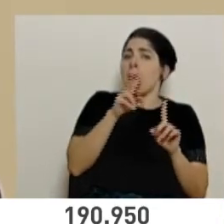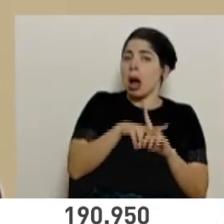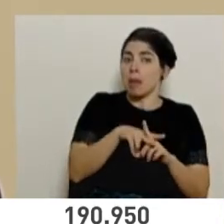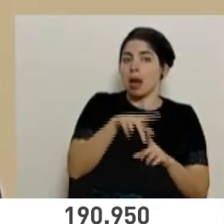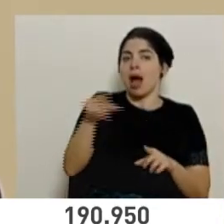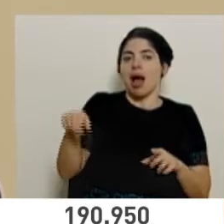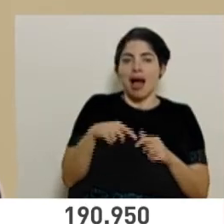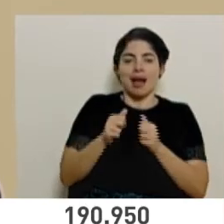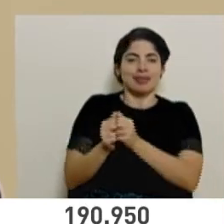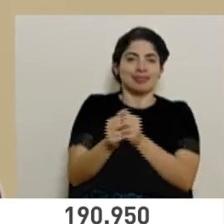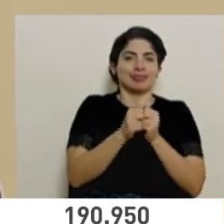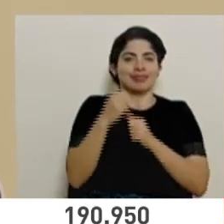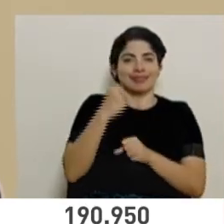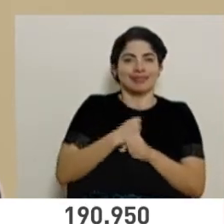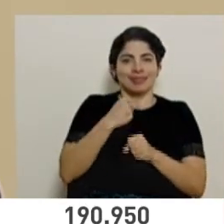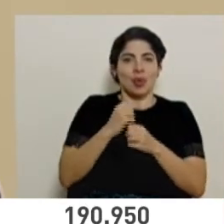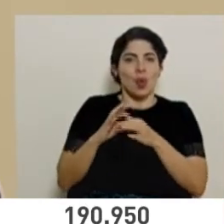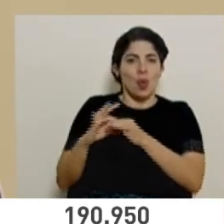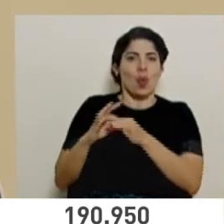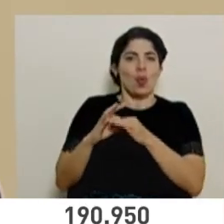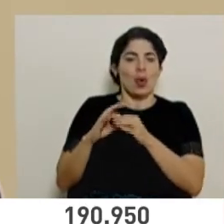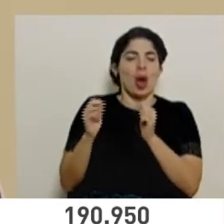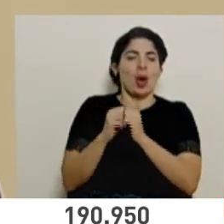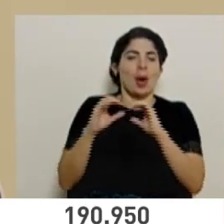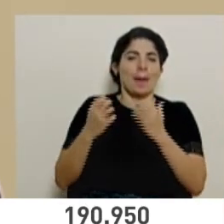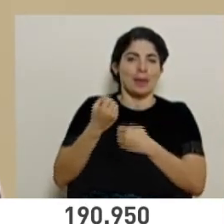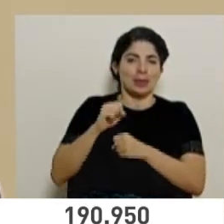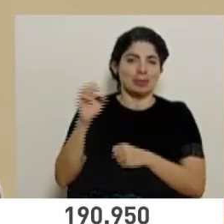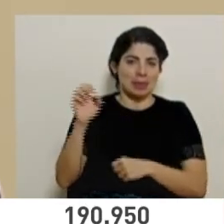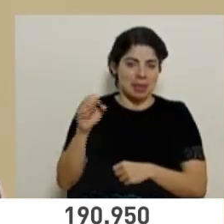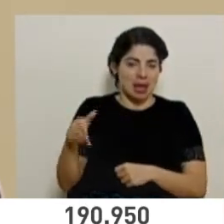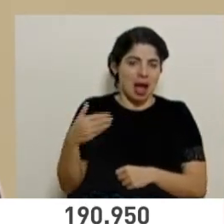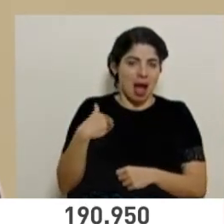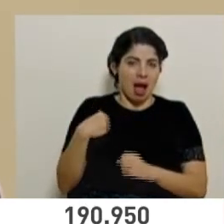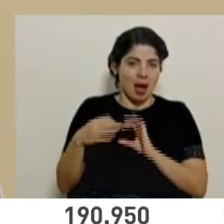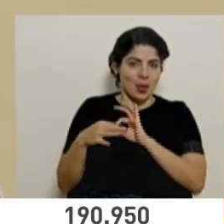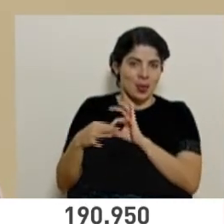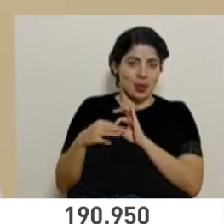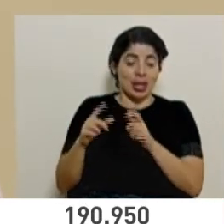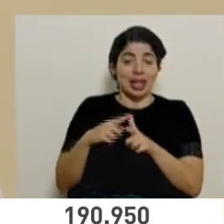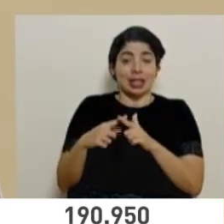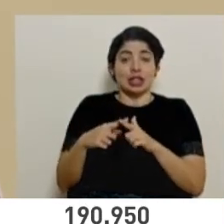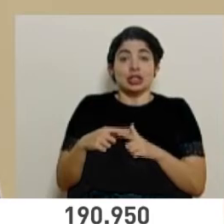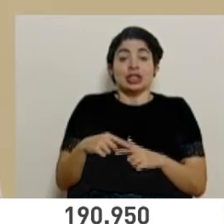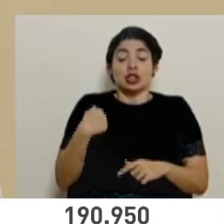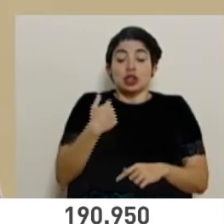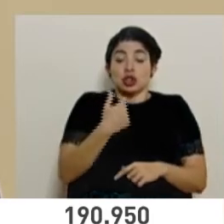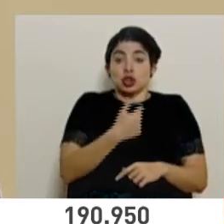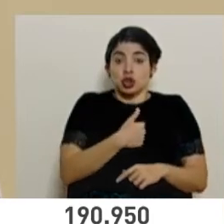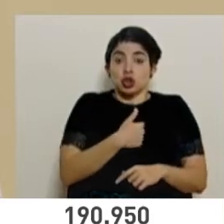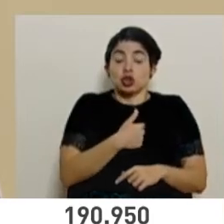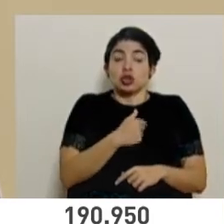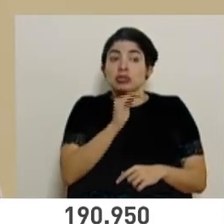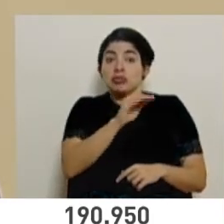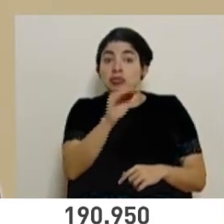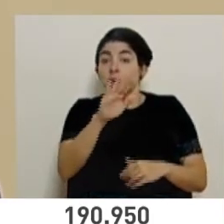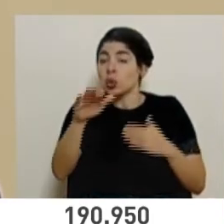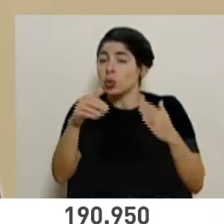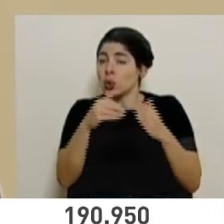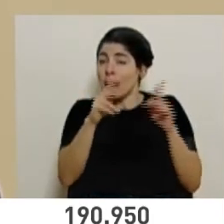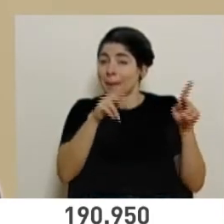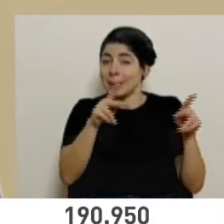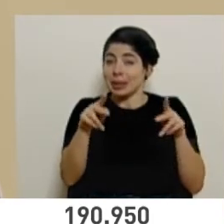se trabaja en el marco de coordinación con los comités municipales de emergencia. Entonces, la instancia que hacemos a toda la población